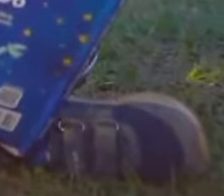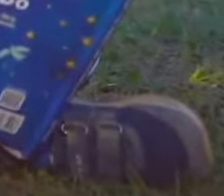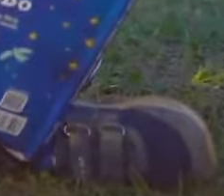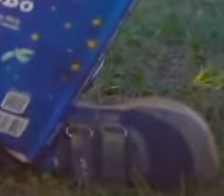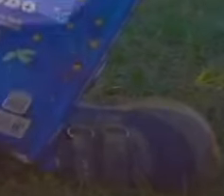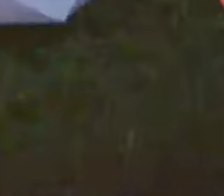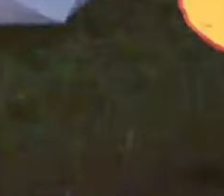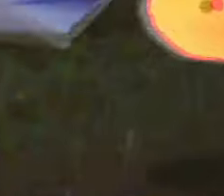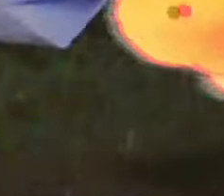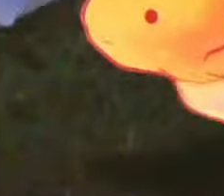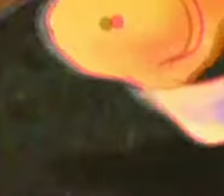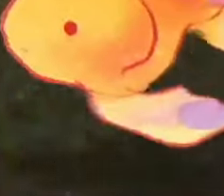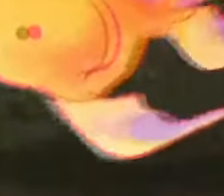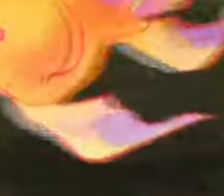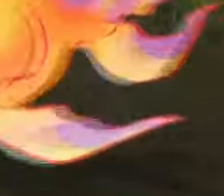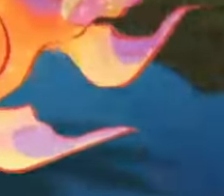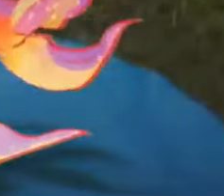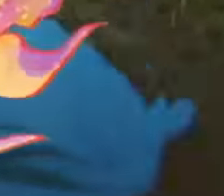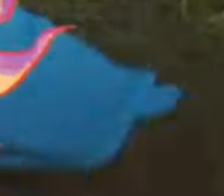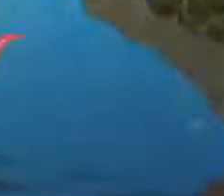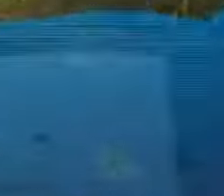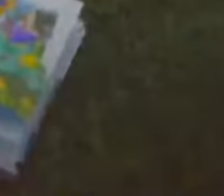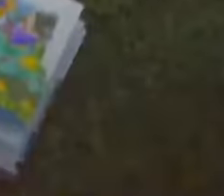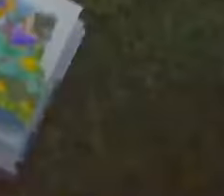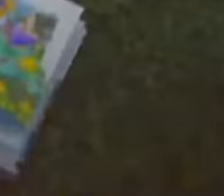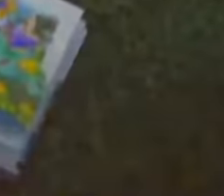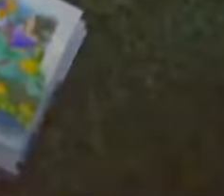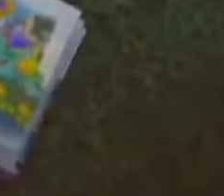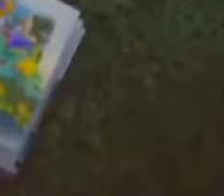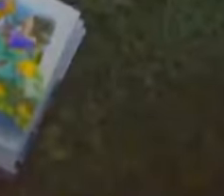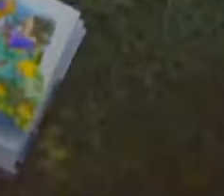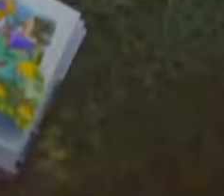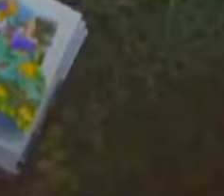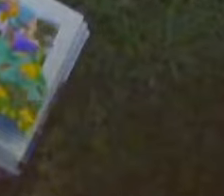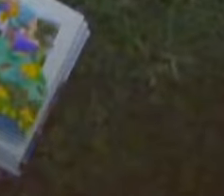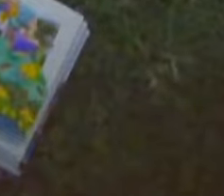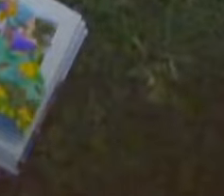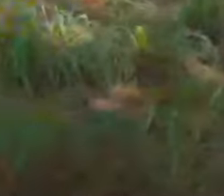¿Has ido al mar? Las olas se sienten tan suaves.